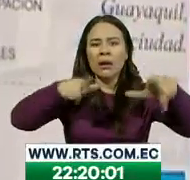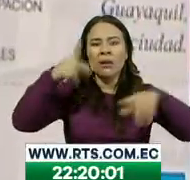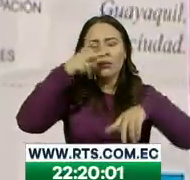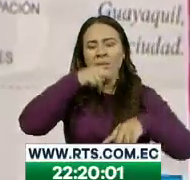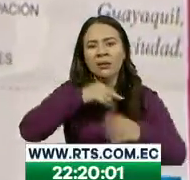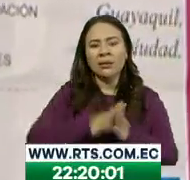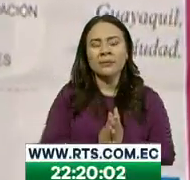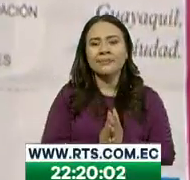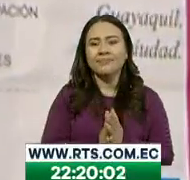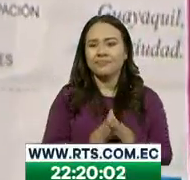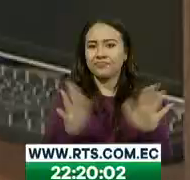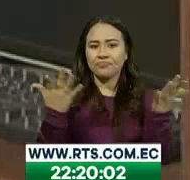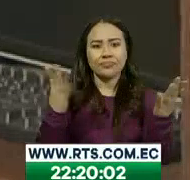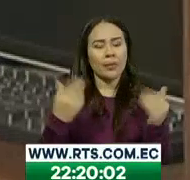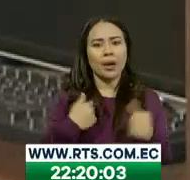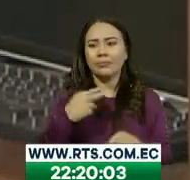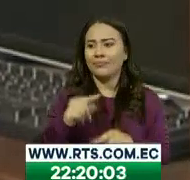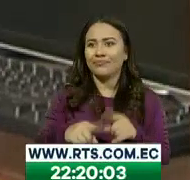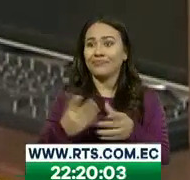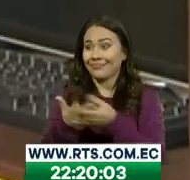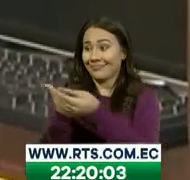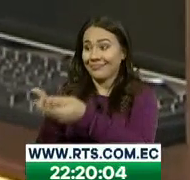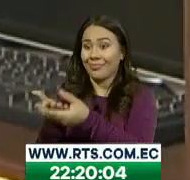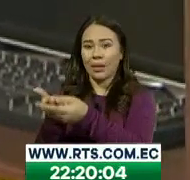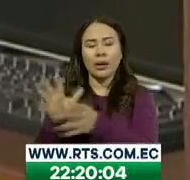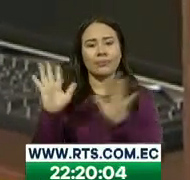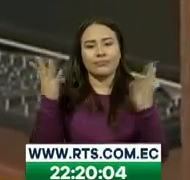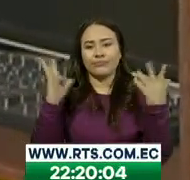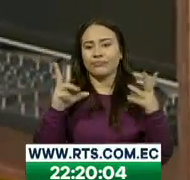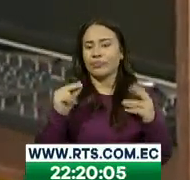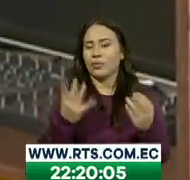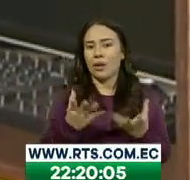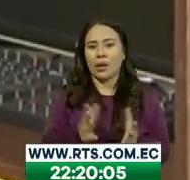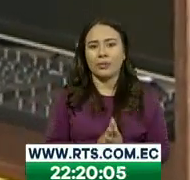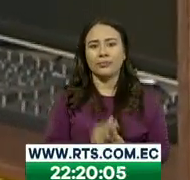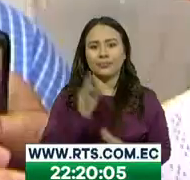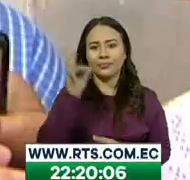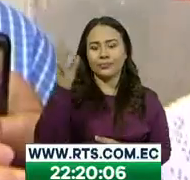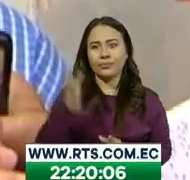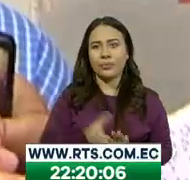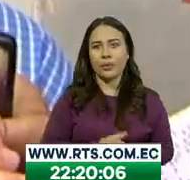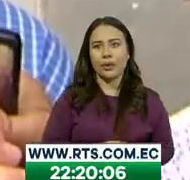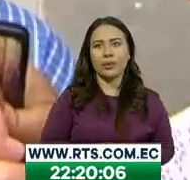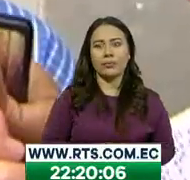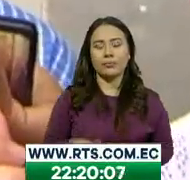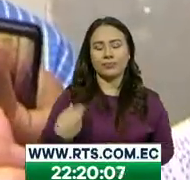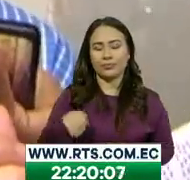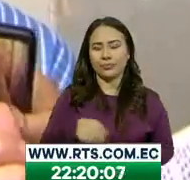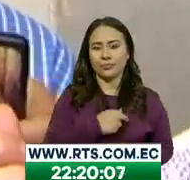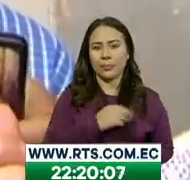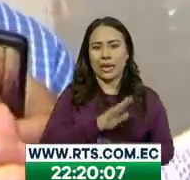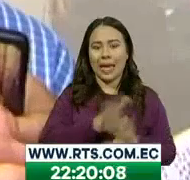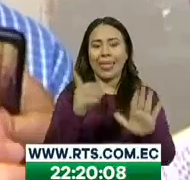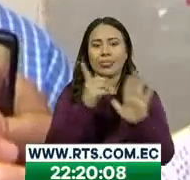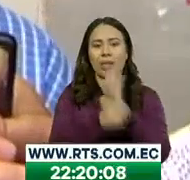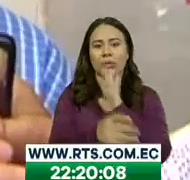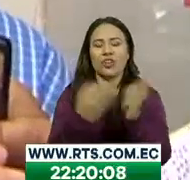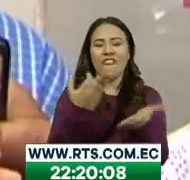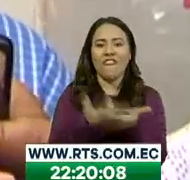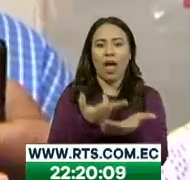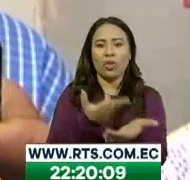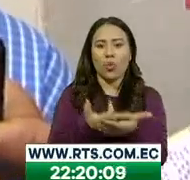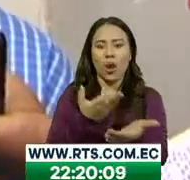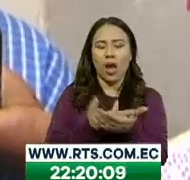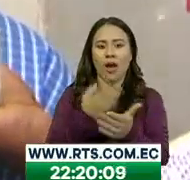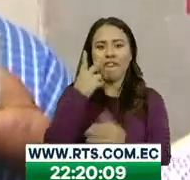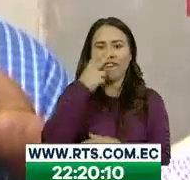que no servía para ningún tipo de trámite que quisieran realizar los usuarios a futuro. Tenemos las denuncias de facturas falsificadas